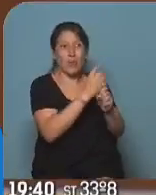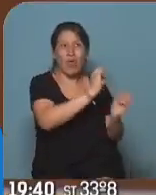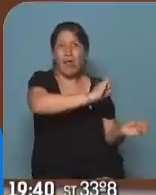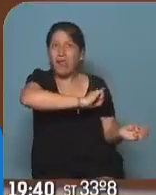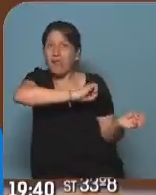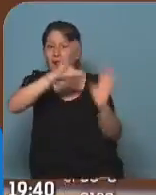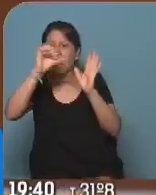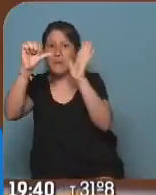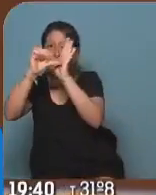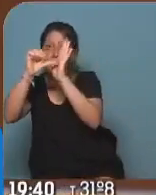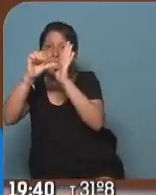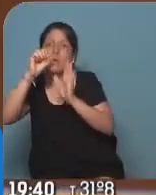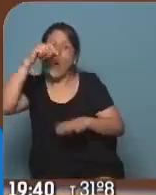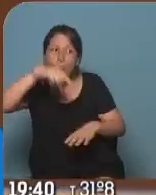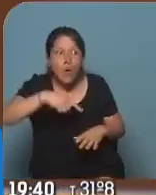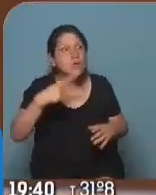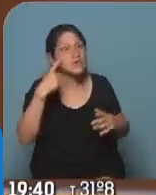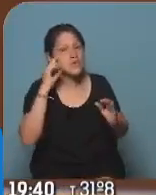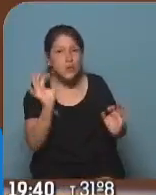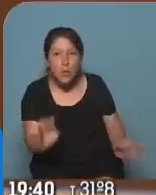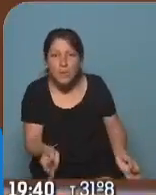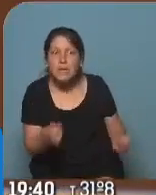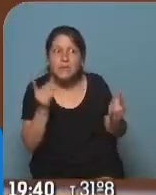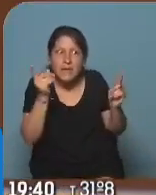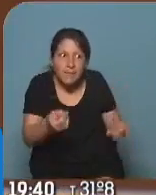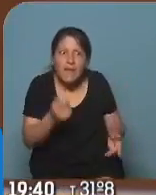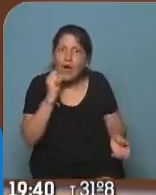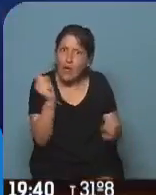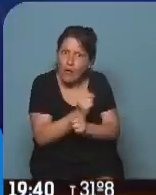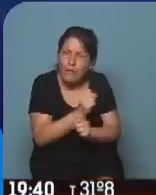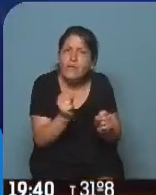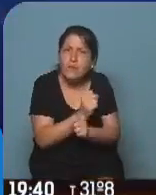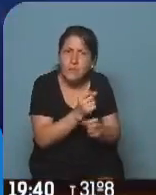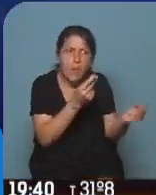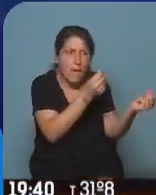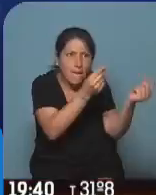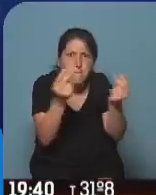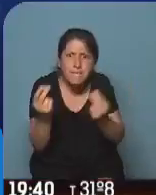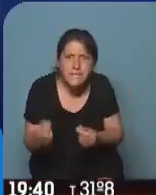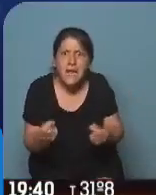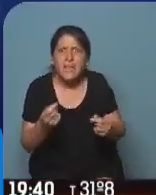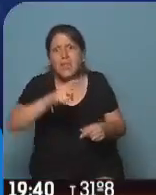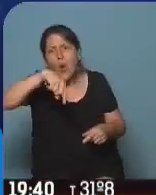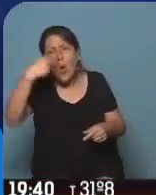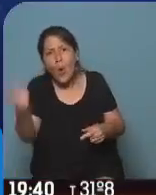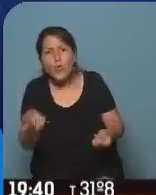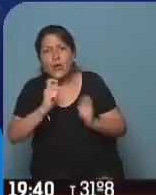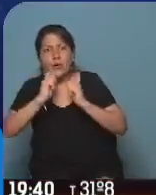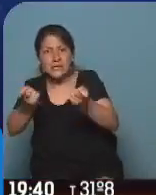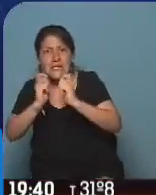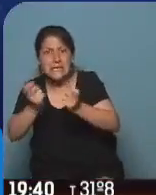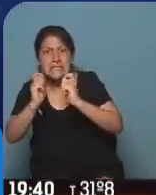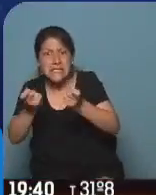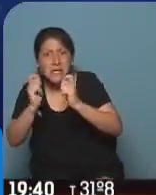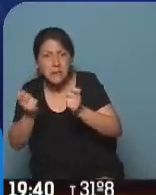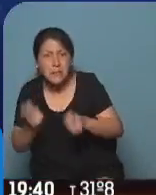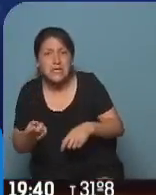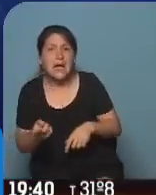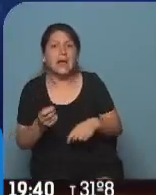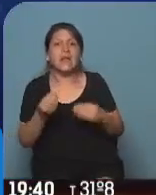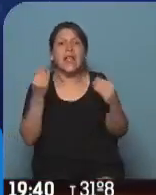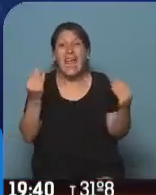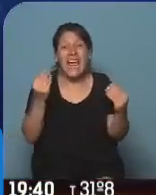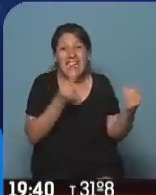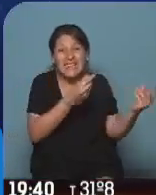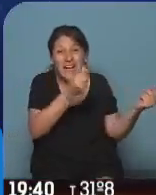supo hoy que Víctor Manzanares también confirma que llevaban dinero con valijas. Y que ellos eran quienes lo recibían, así que son arrepentidos de una calidad y